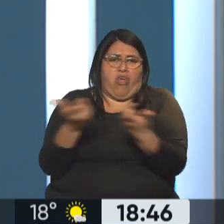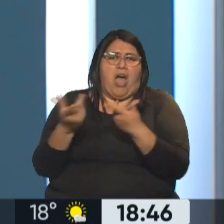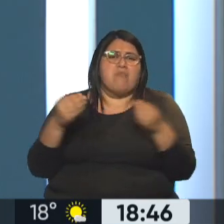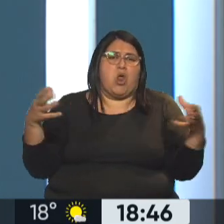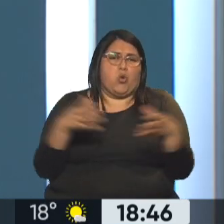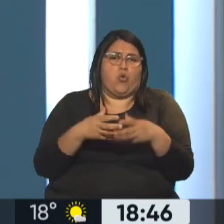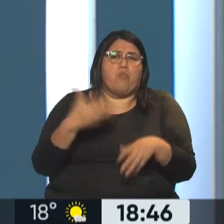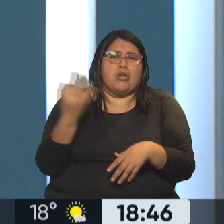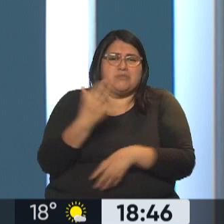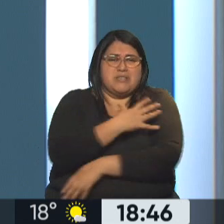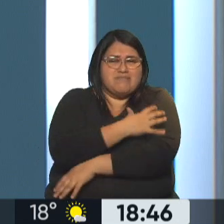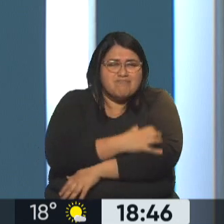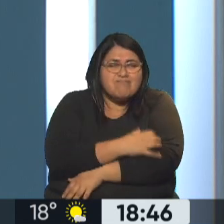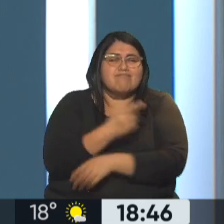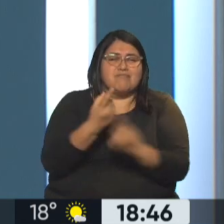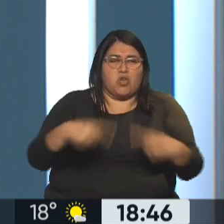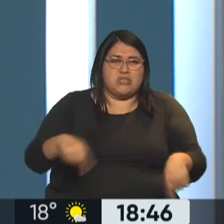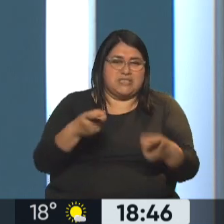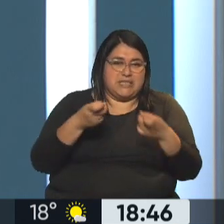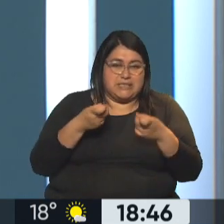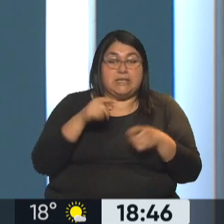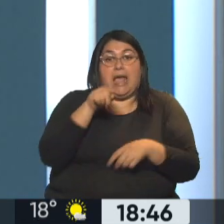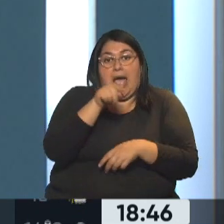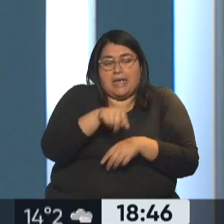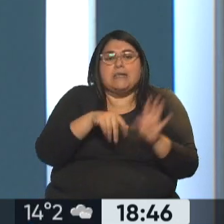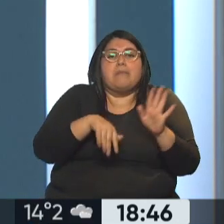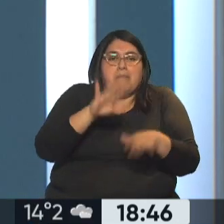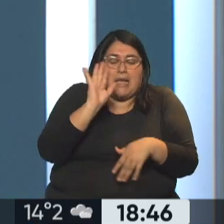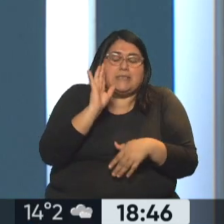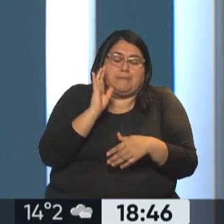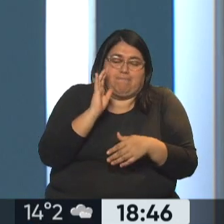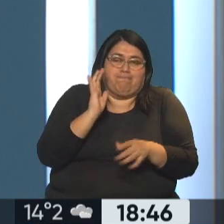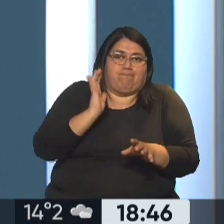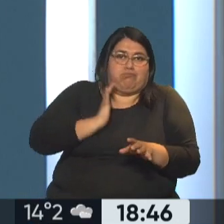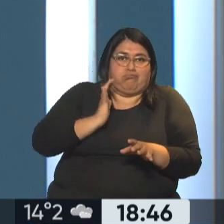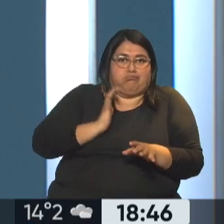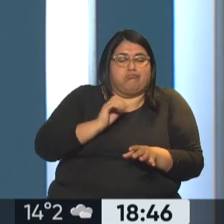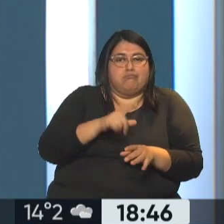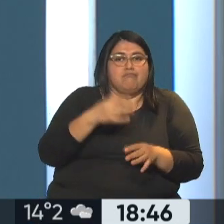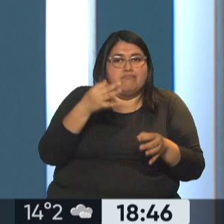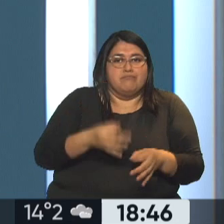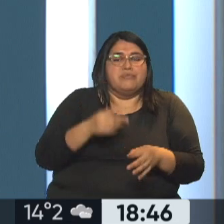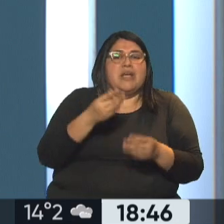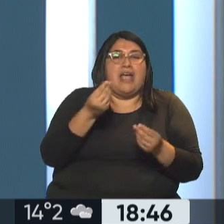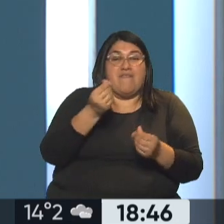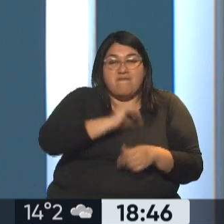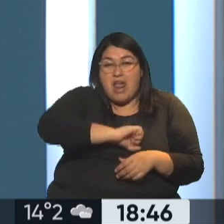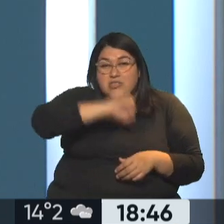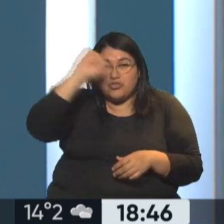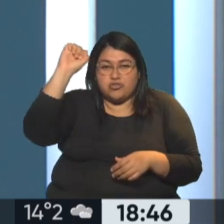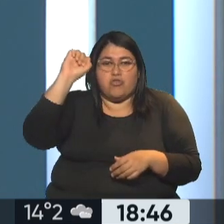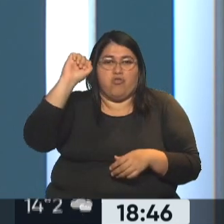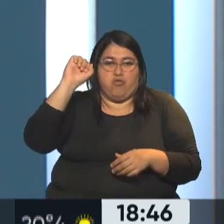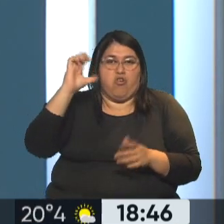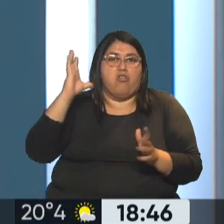definitiva aquellos que les termina impactando más esto que yo te decía, que la inflación de los alimentos viene por arriba que la inflación